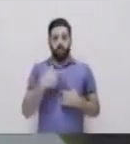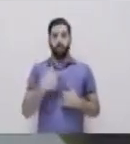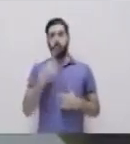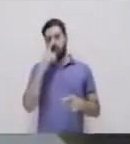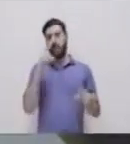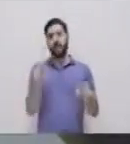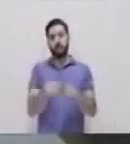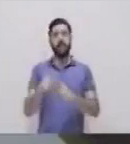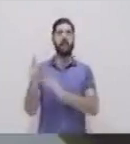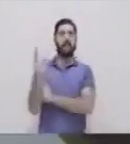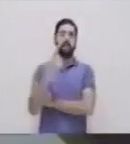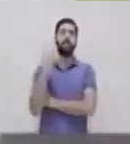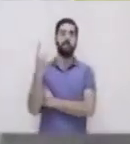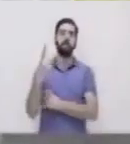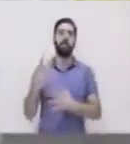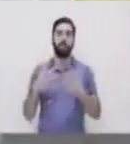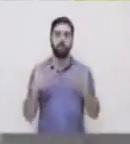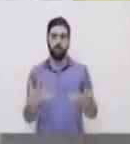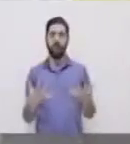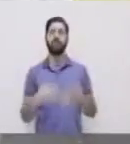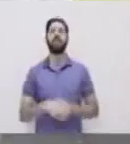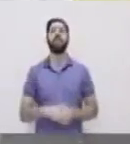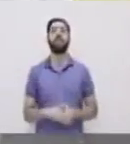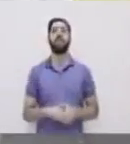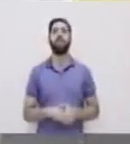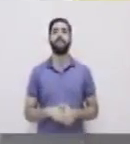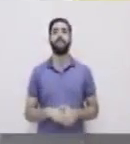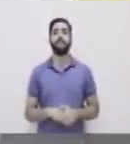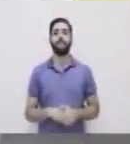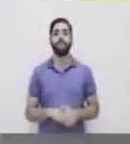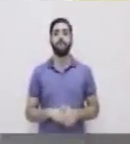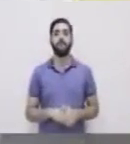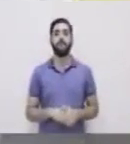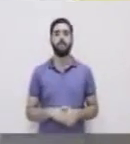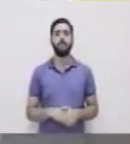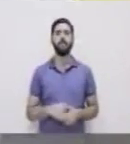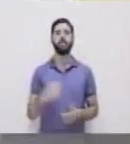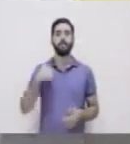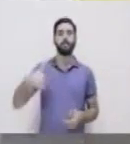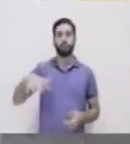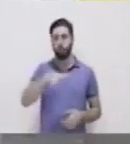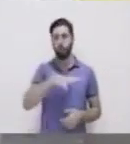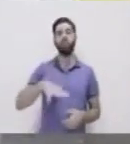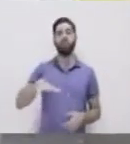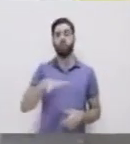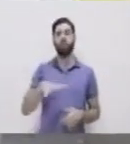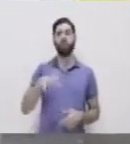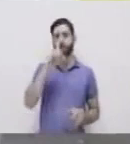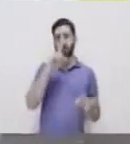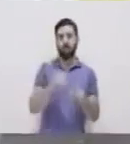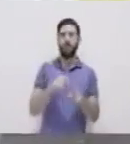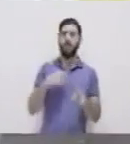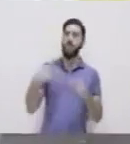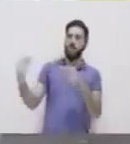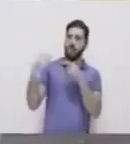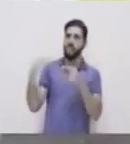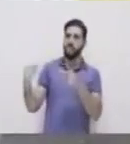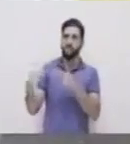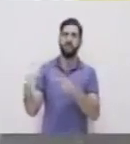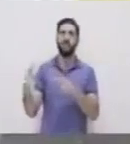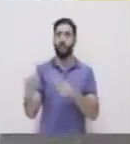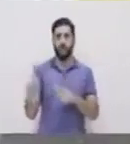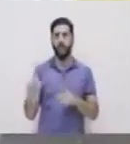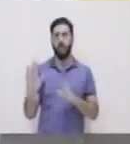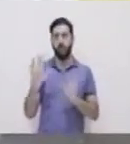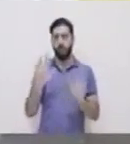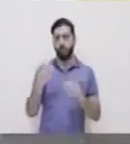en uno mismo es también sumamente importante. Sí, la libertad de ser uno mismo va más allá de todo eso, va más allá de estar como en